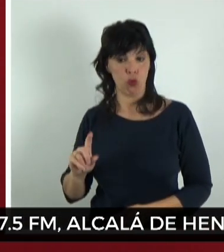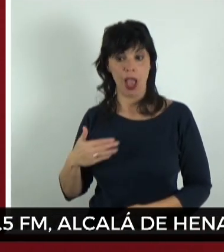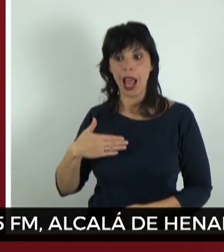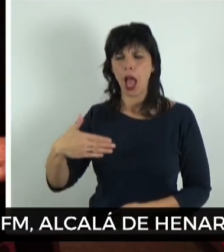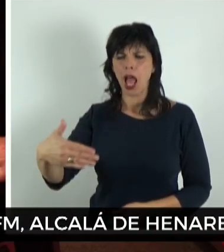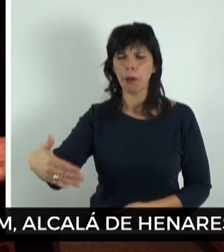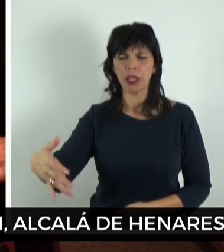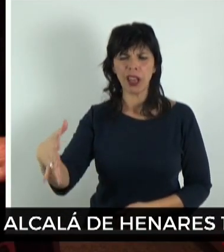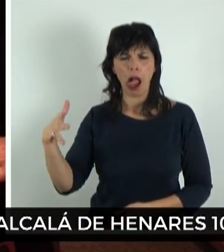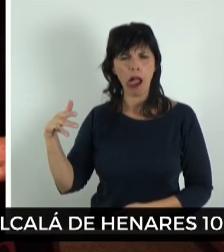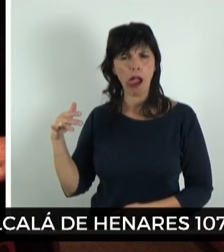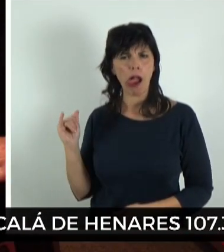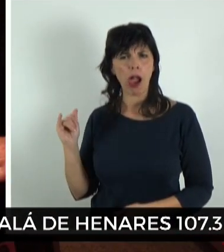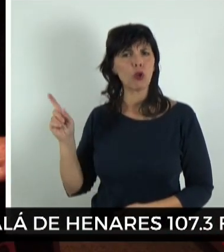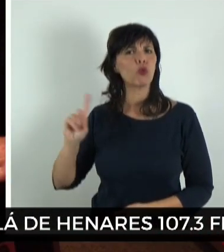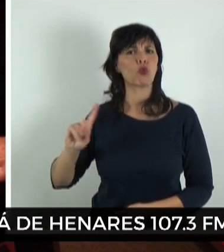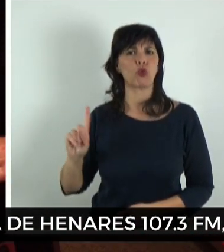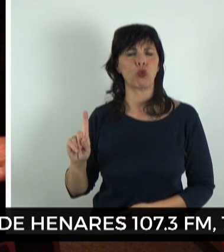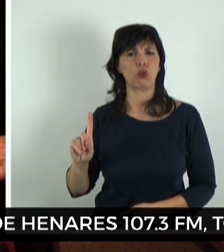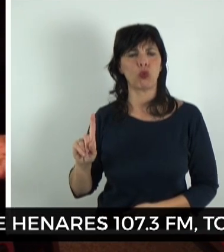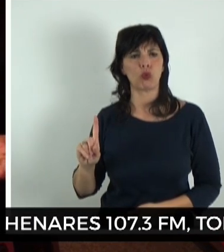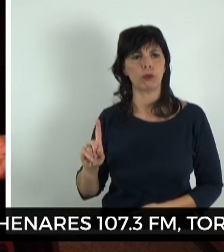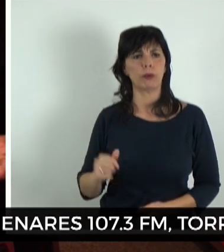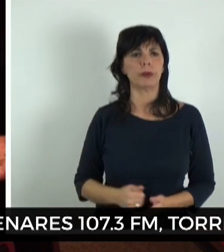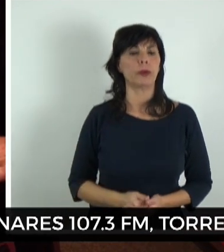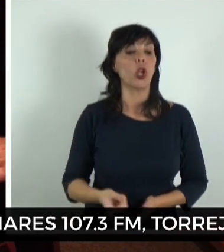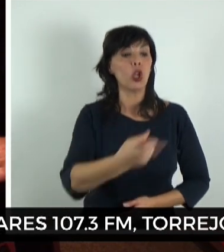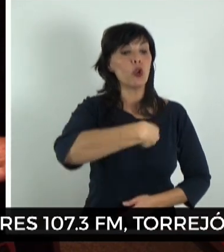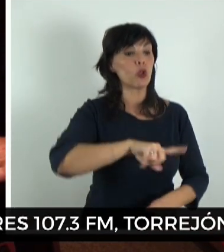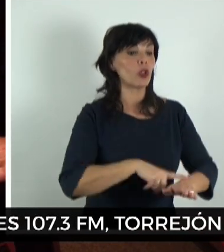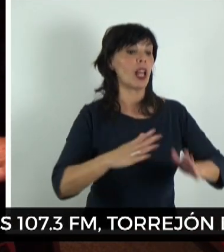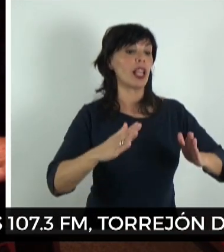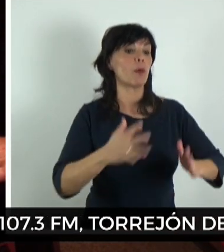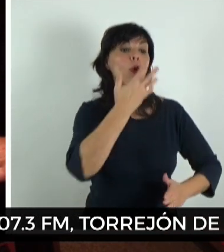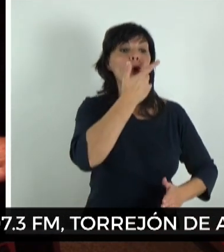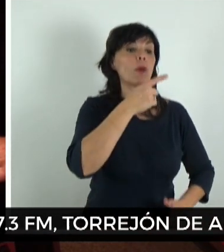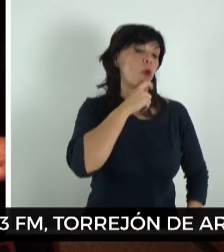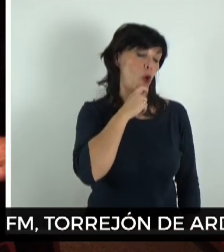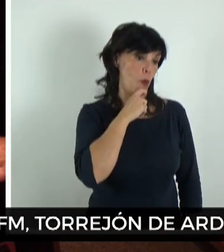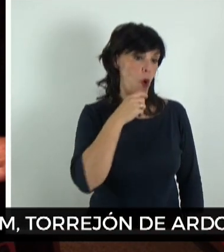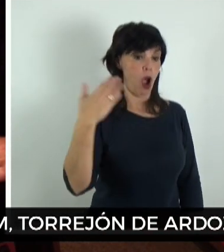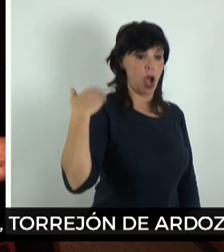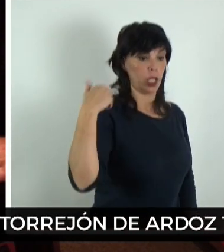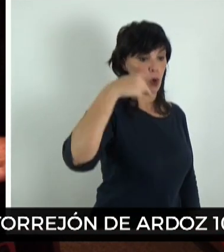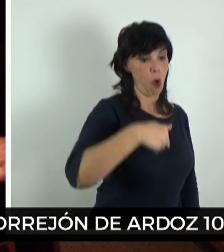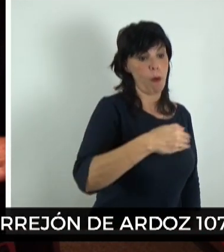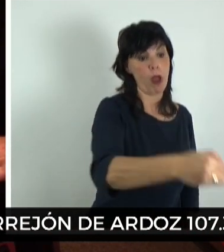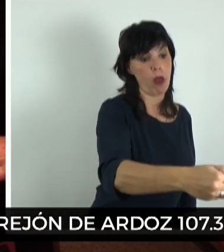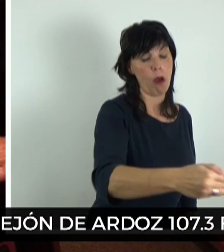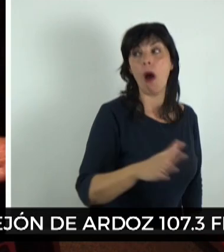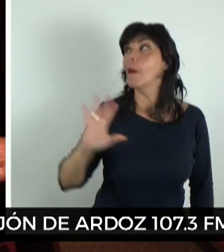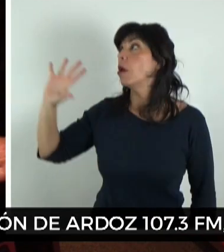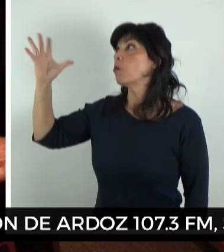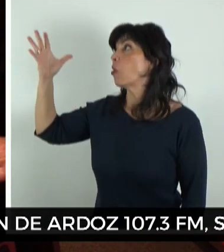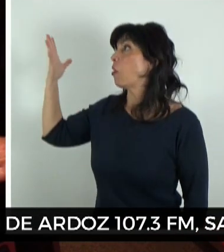mañana. El tiempo, como nosotros lo conocemos, no tiene fuerza ni